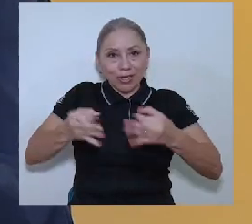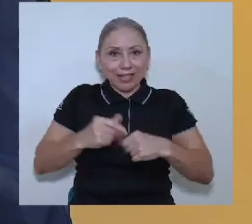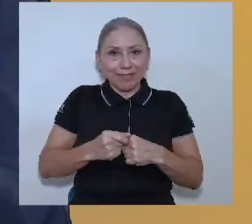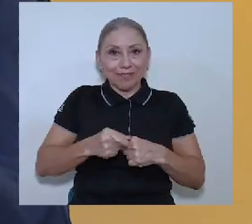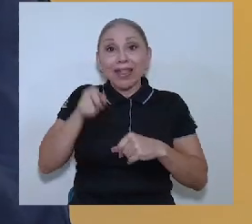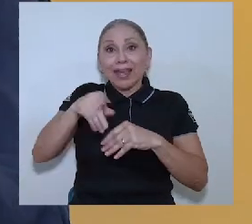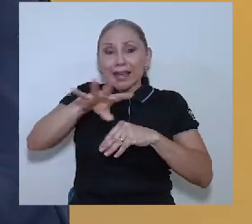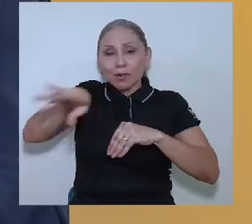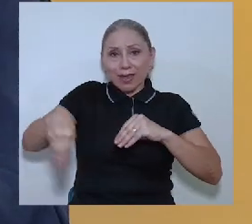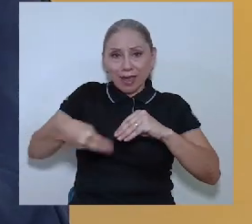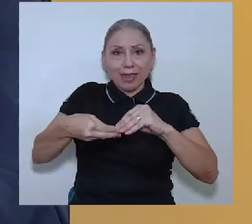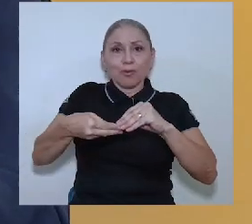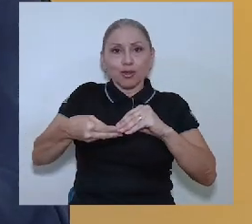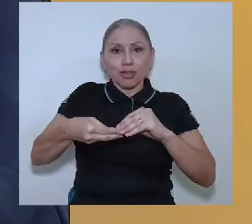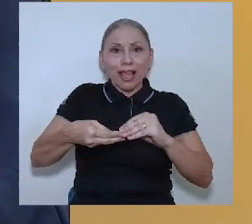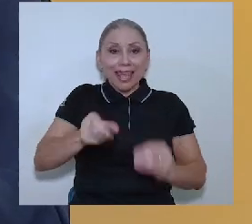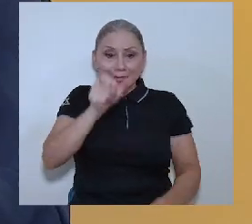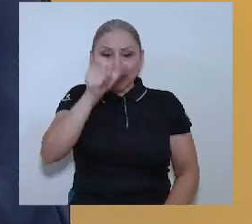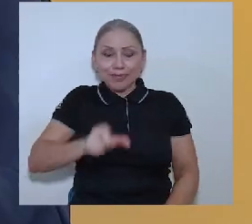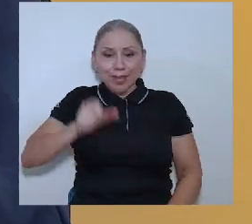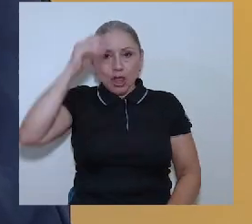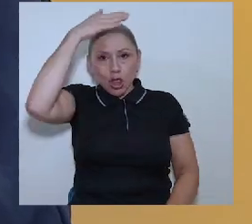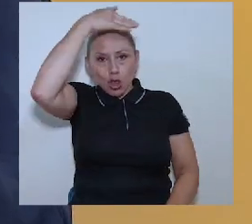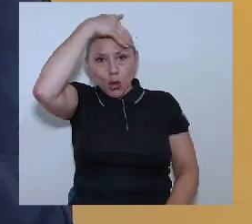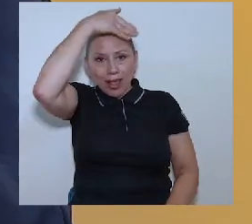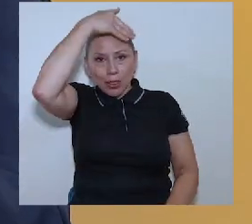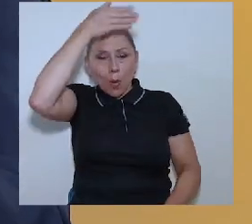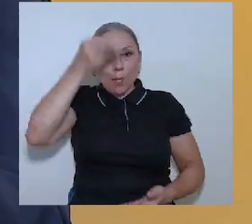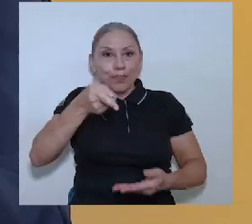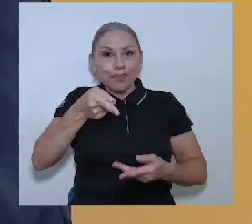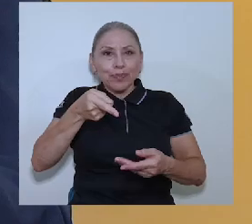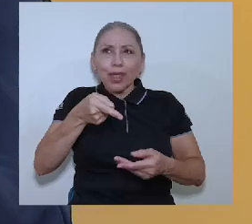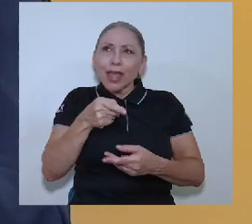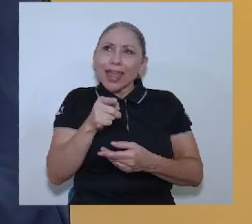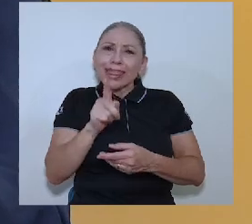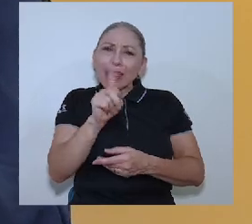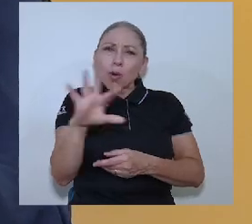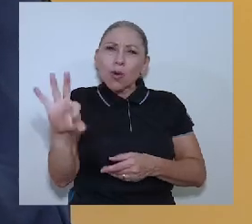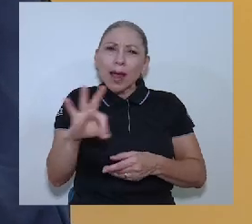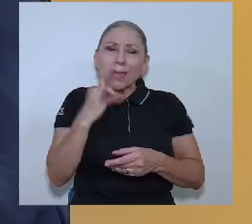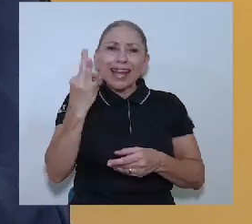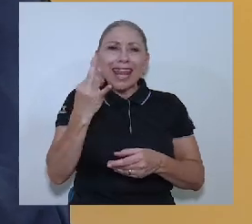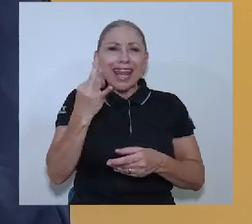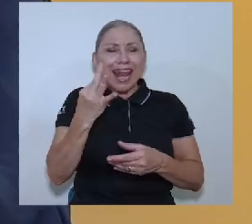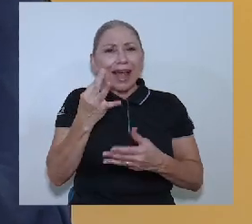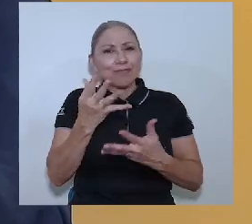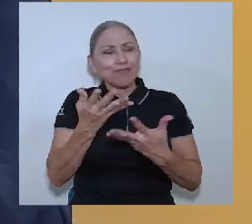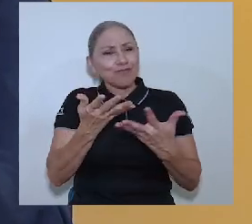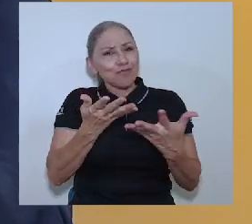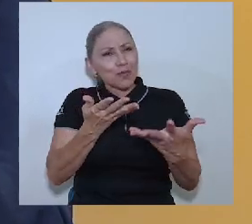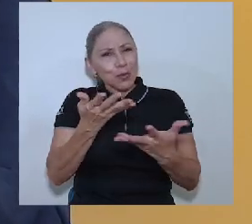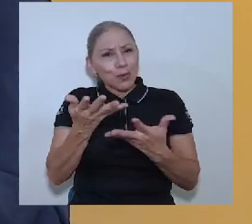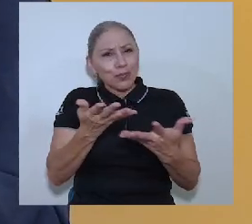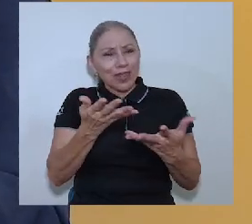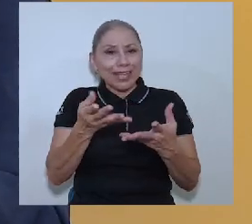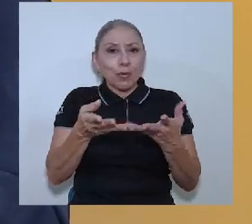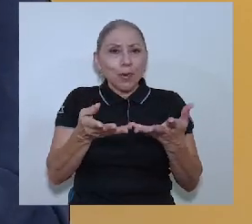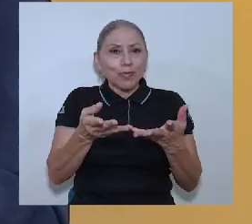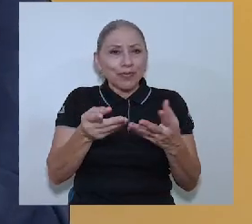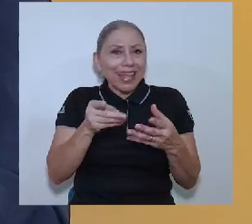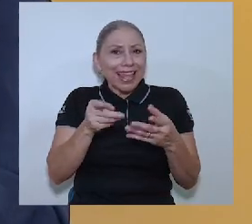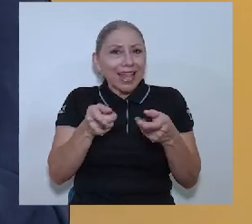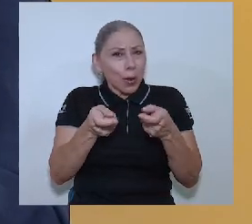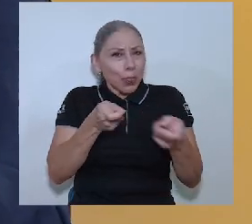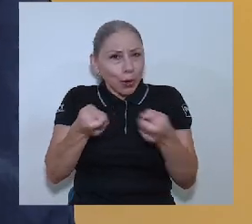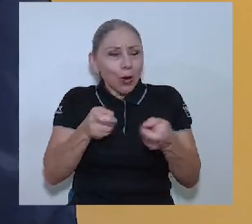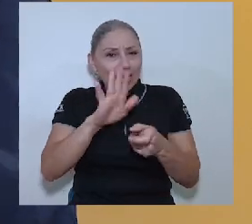Y a esto añadimos que Donald Trump controla de una manera incontrovertible su partido